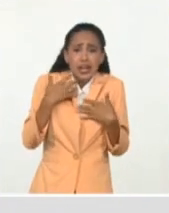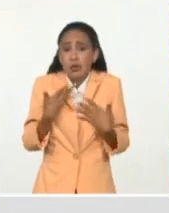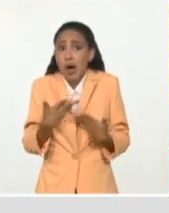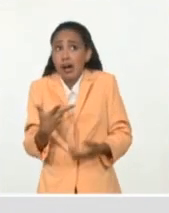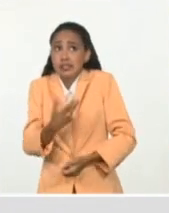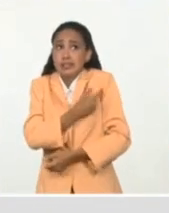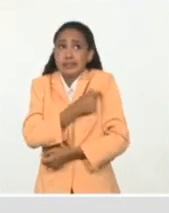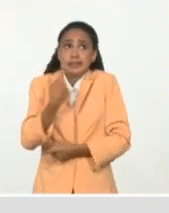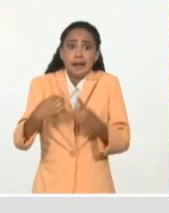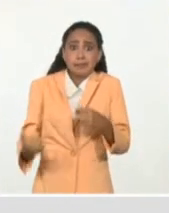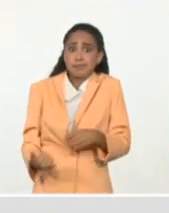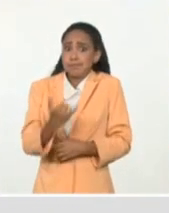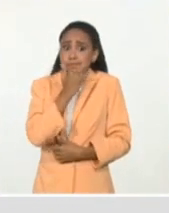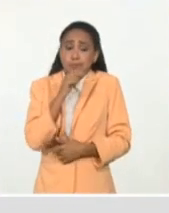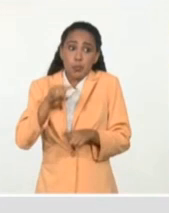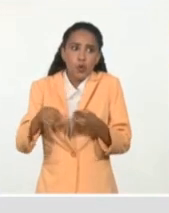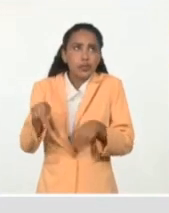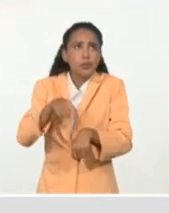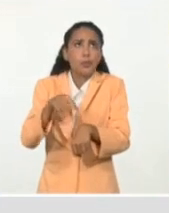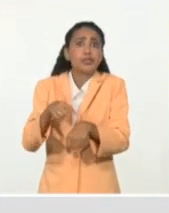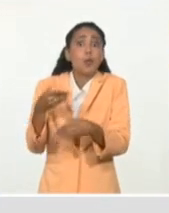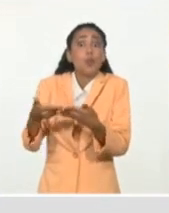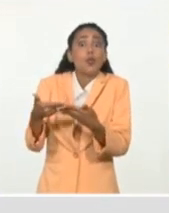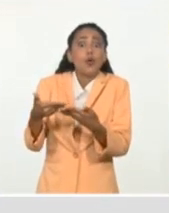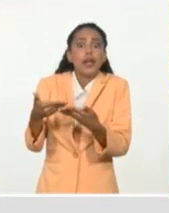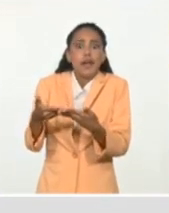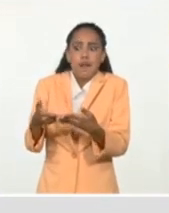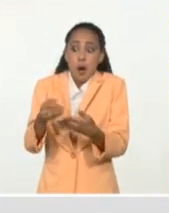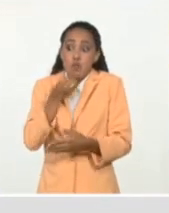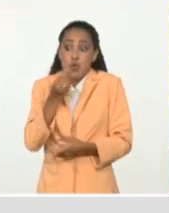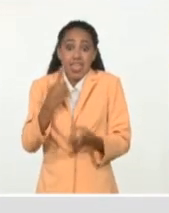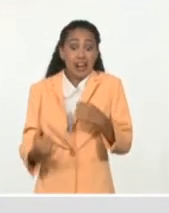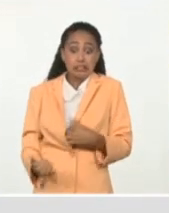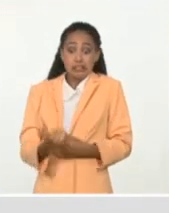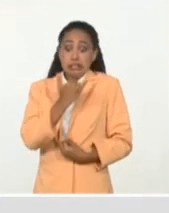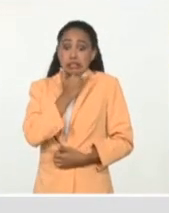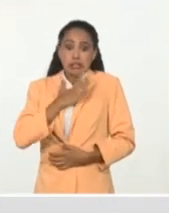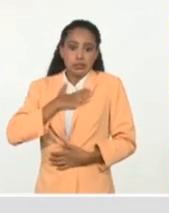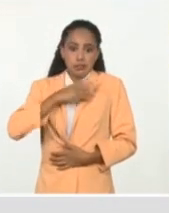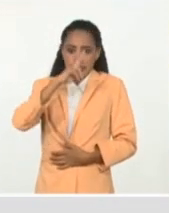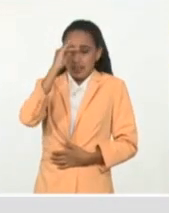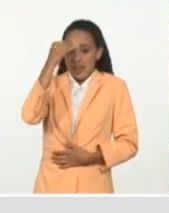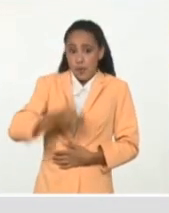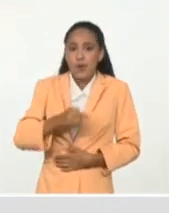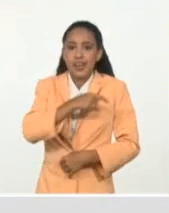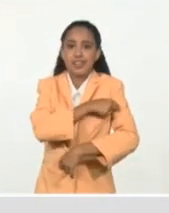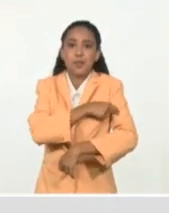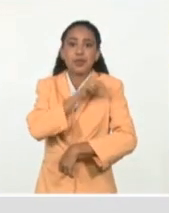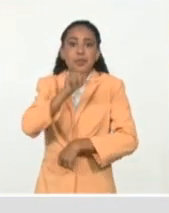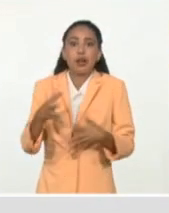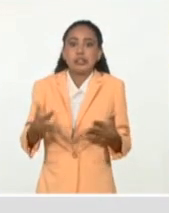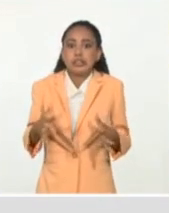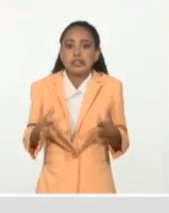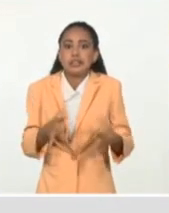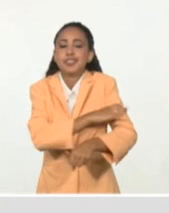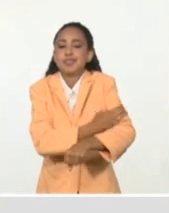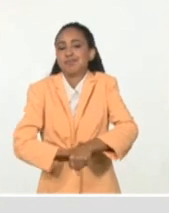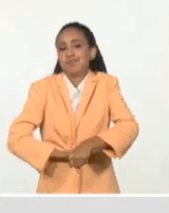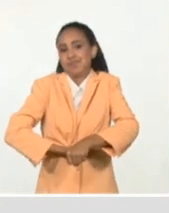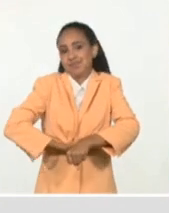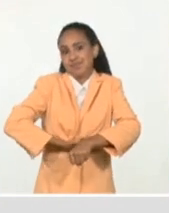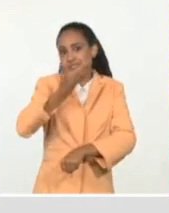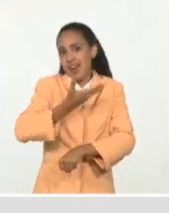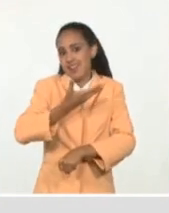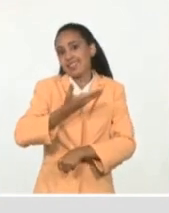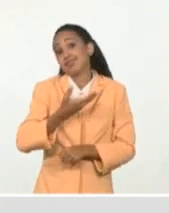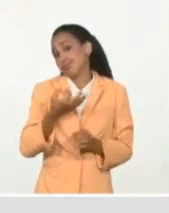como está en un ensayo clínico, pudiera provocar algún daño a su salud, y evidentemente en ese momento muchas personas exhiben cifras tensionales